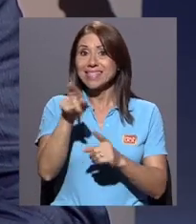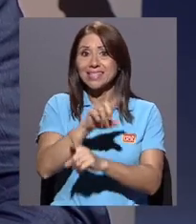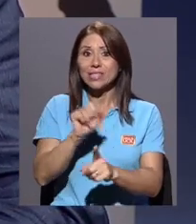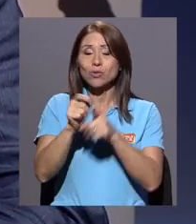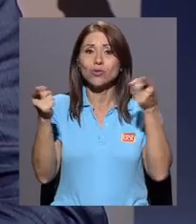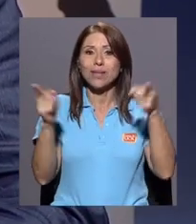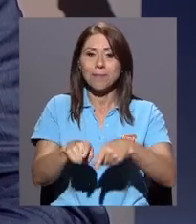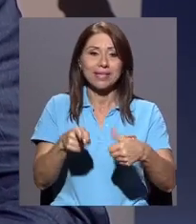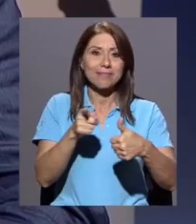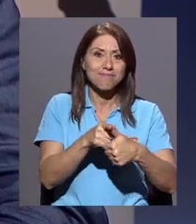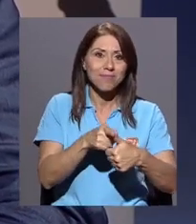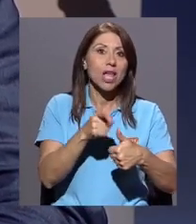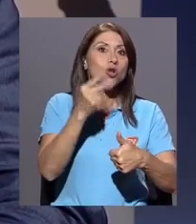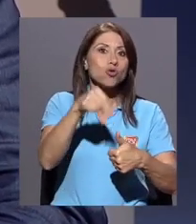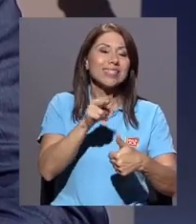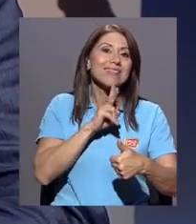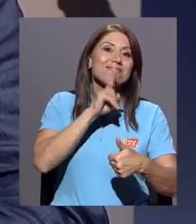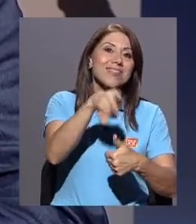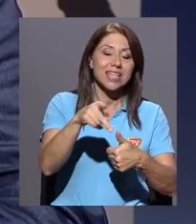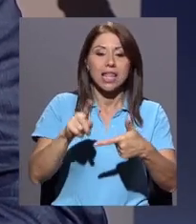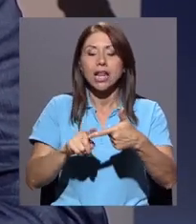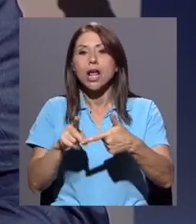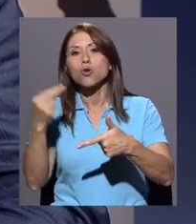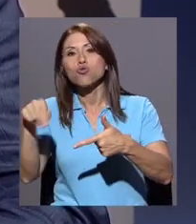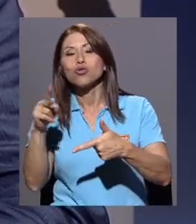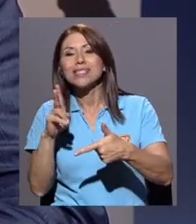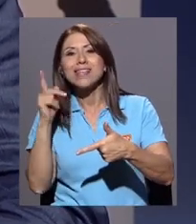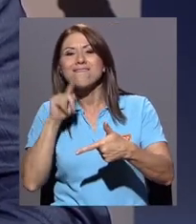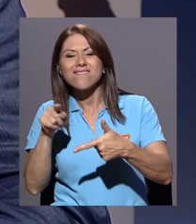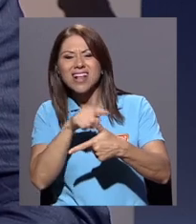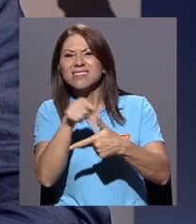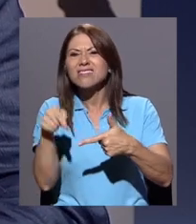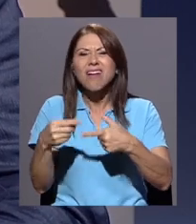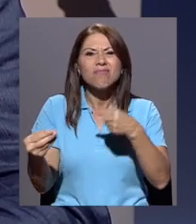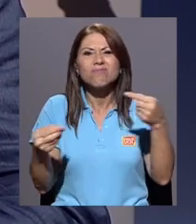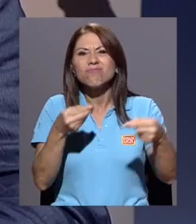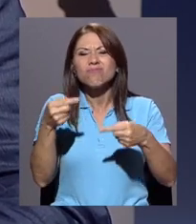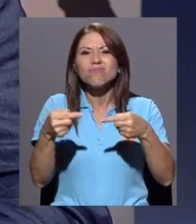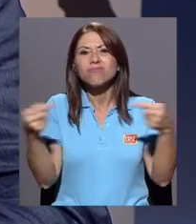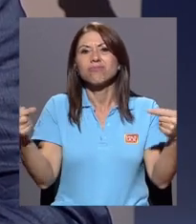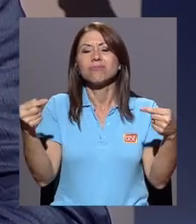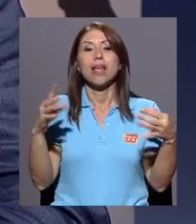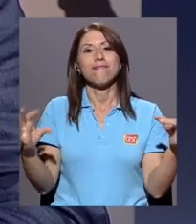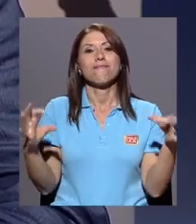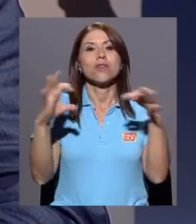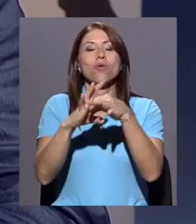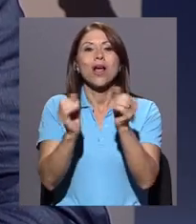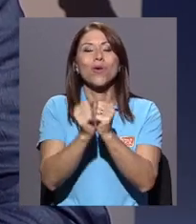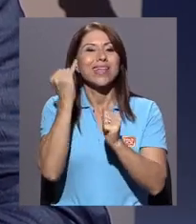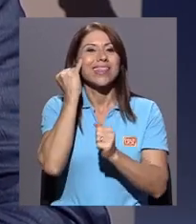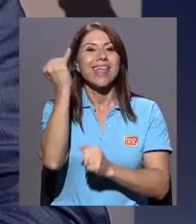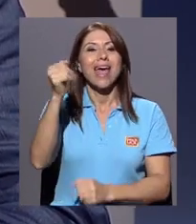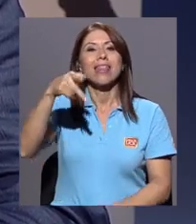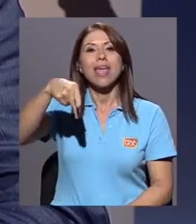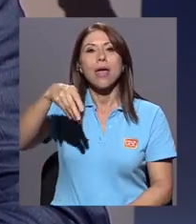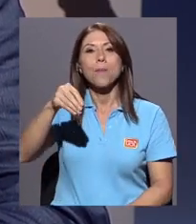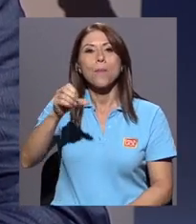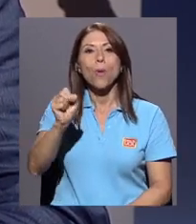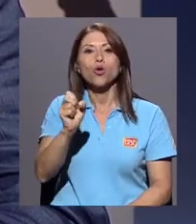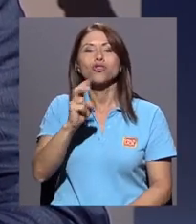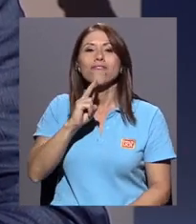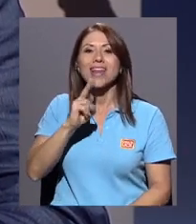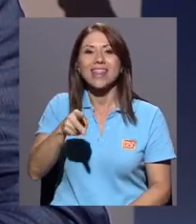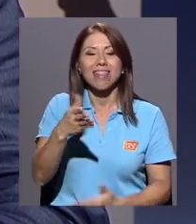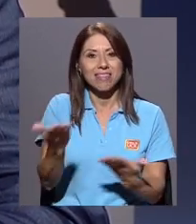choque yo creo entre lo que es una noticia verdadera y lo que es una noticia falsa, creo que se vincula con esta idea de la posverdad y que la